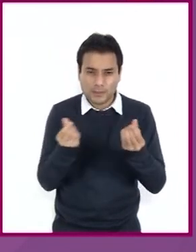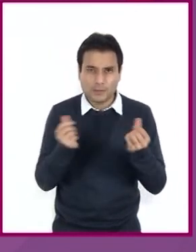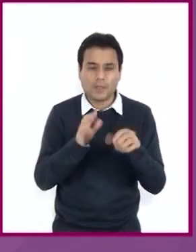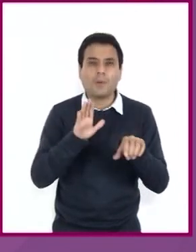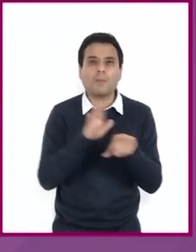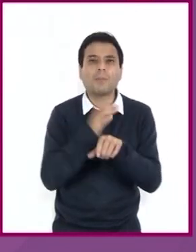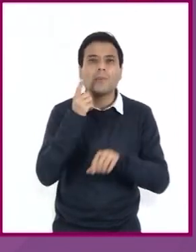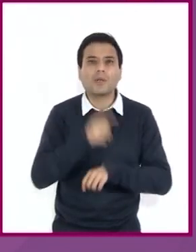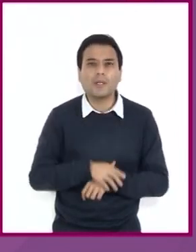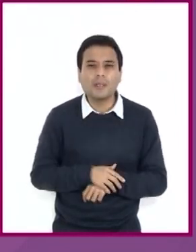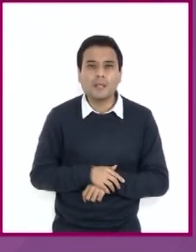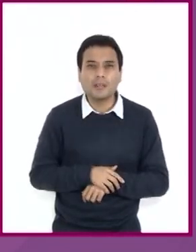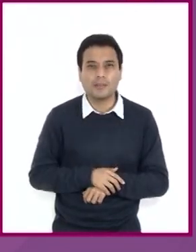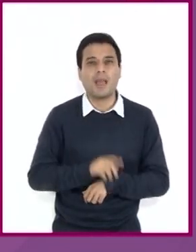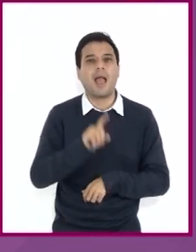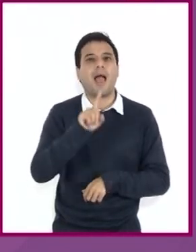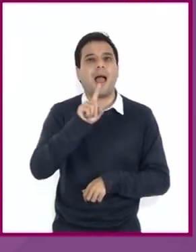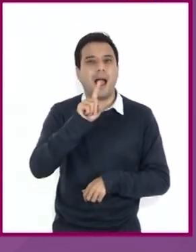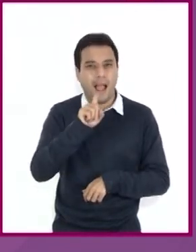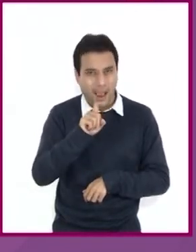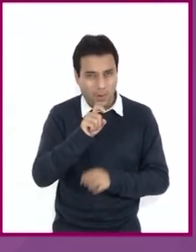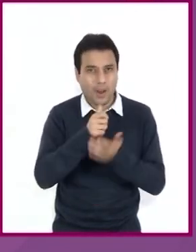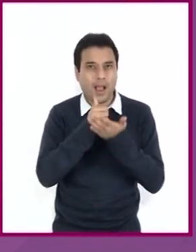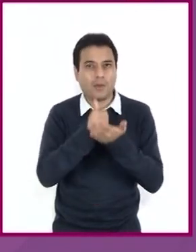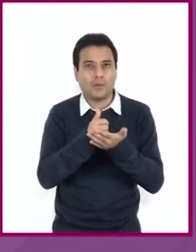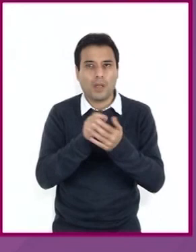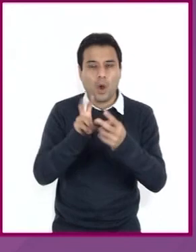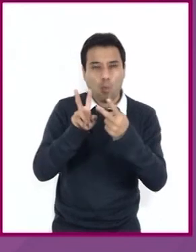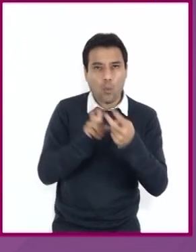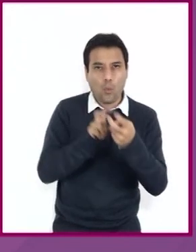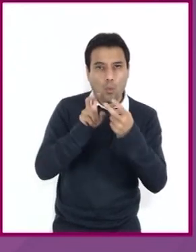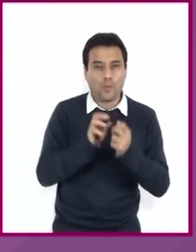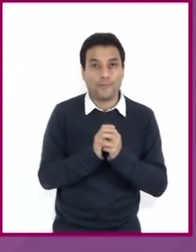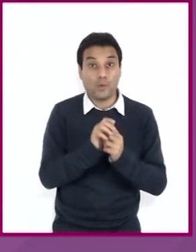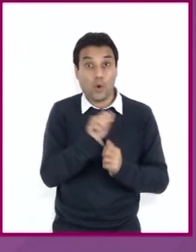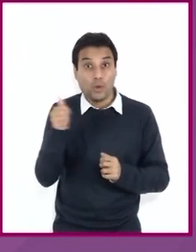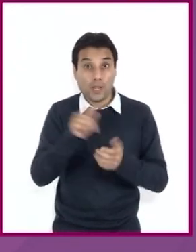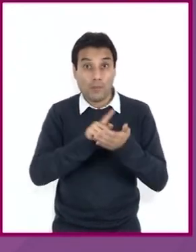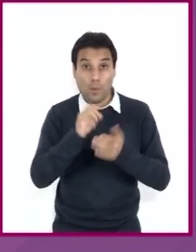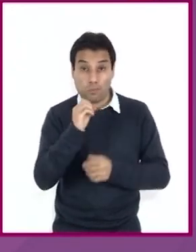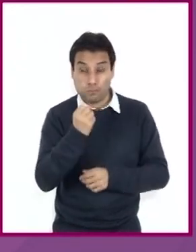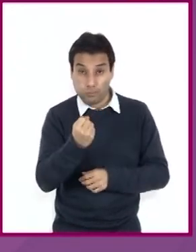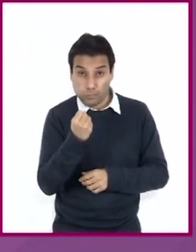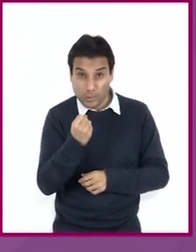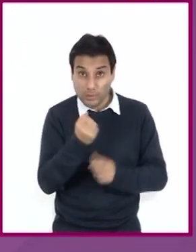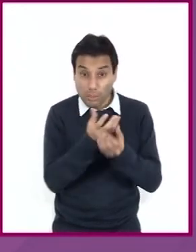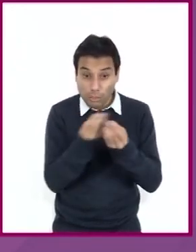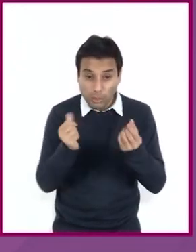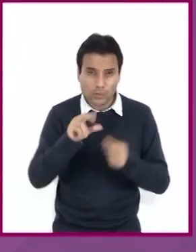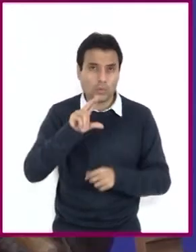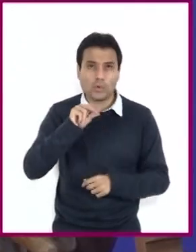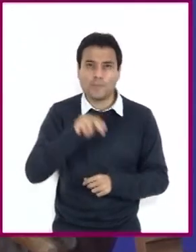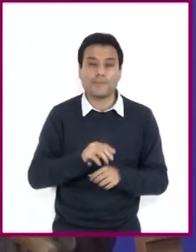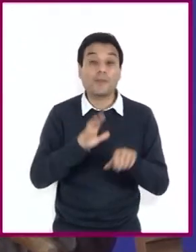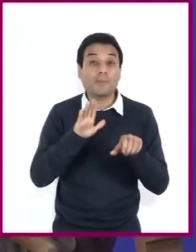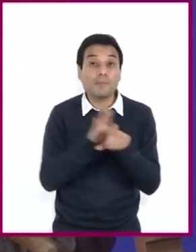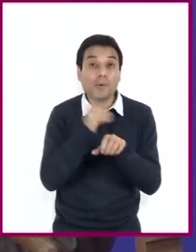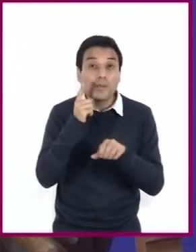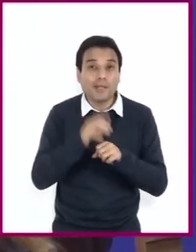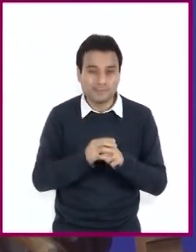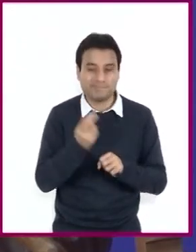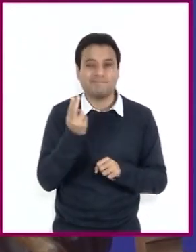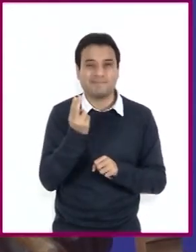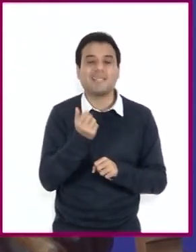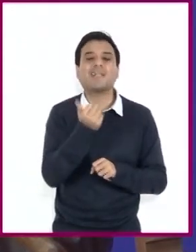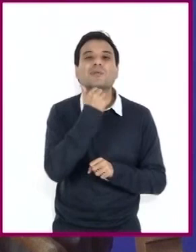ella, mientras que la tinta del marcador permanente no se separó porque es soluble en alcohol. Observen